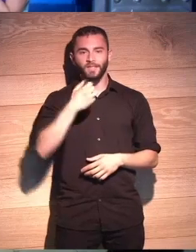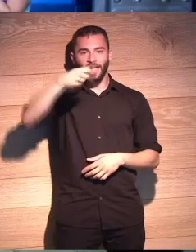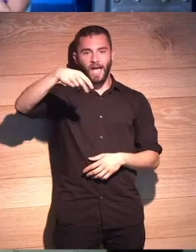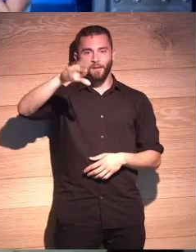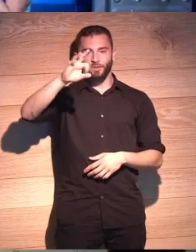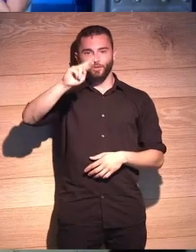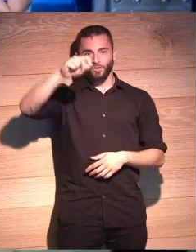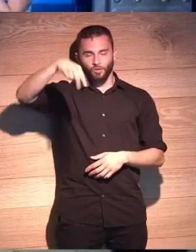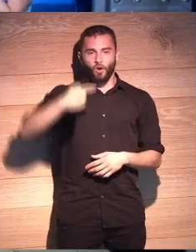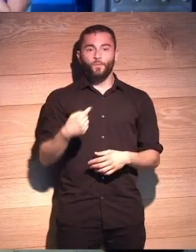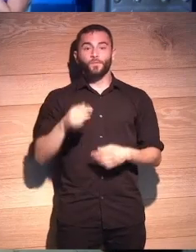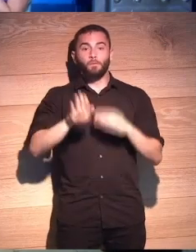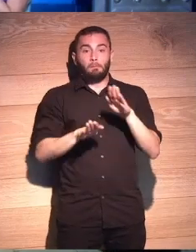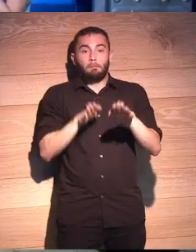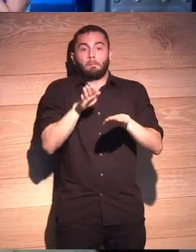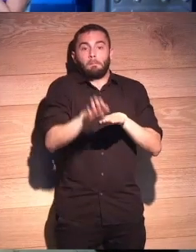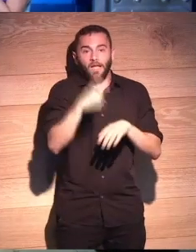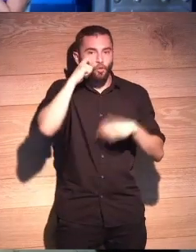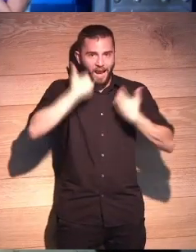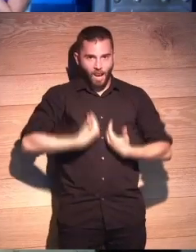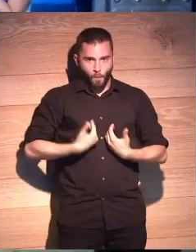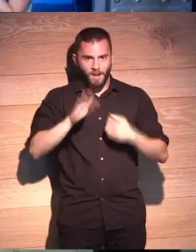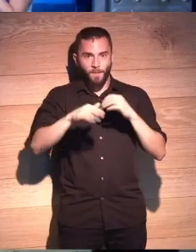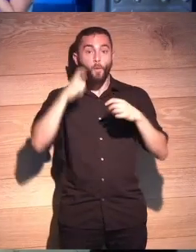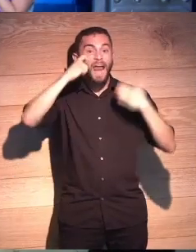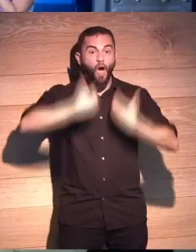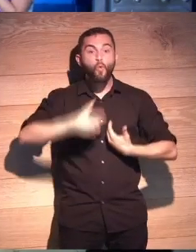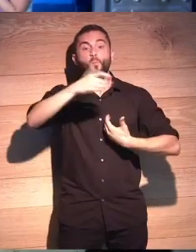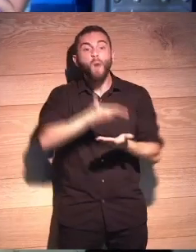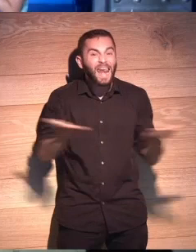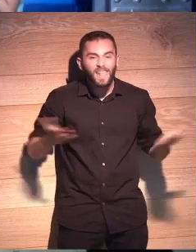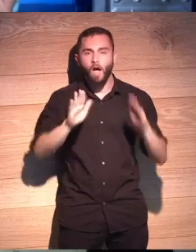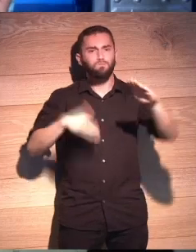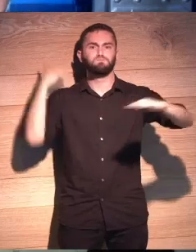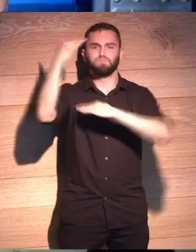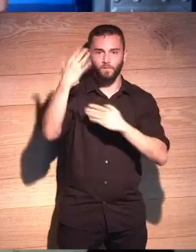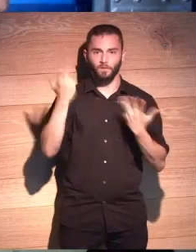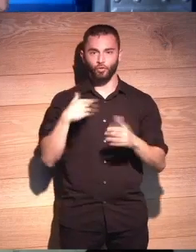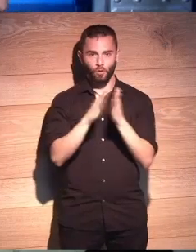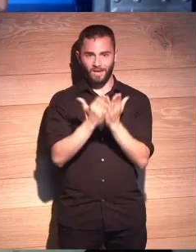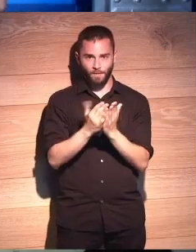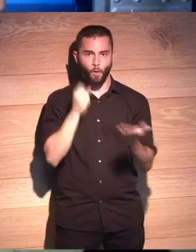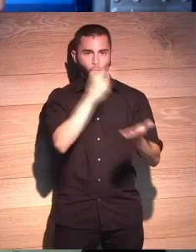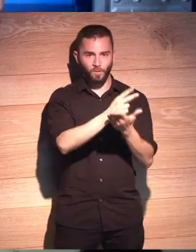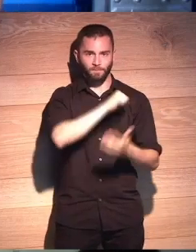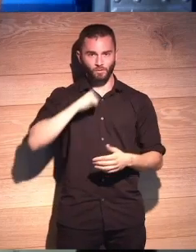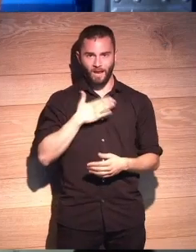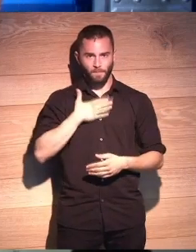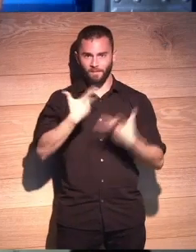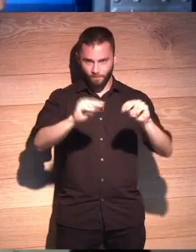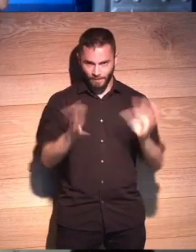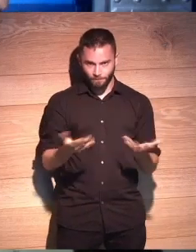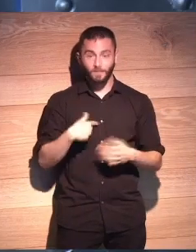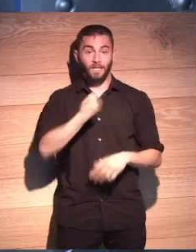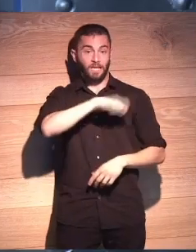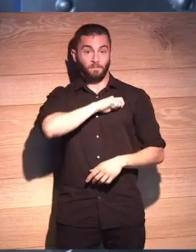Armstrong, es un pequeño paso para el hombre, pero un gran salto para la humanidad. Y yo acabo el libro con una propuesta personal mía, que es